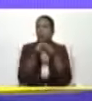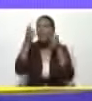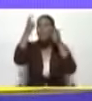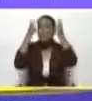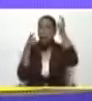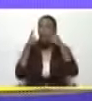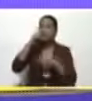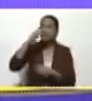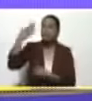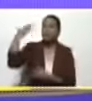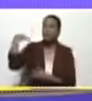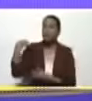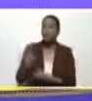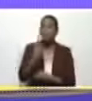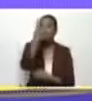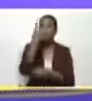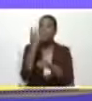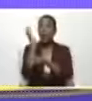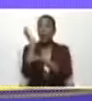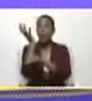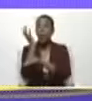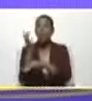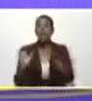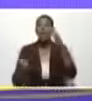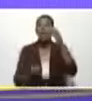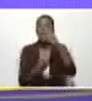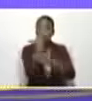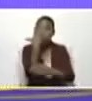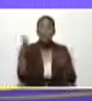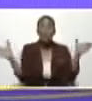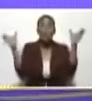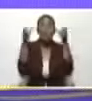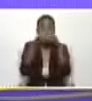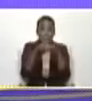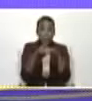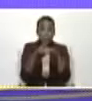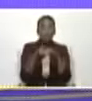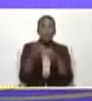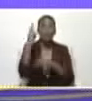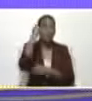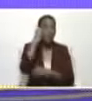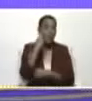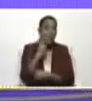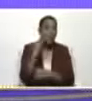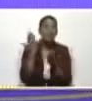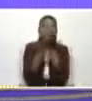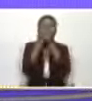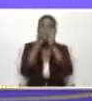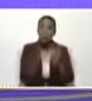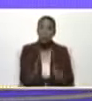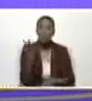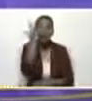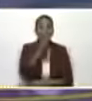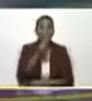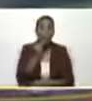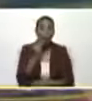comandante Hugo Chávez primer congreso de fundación de la Organización bolivariana de estudiantes